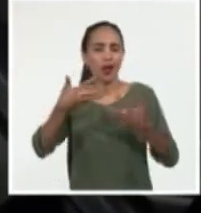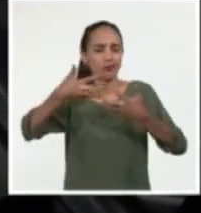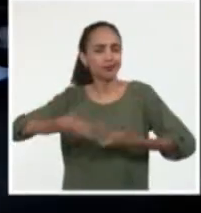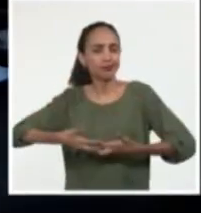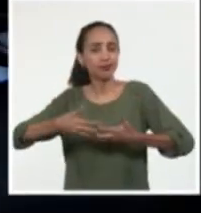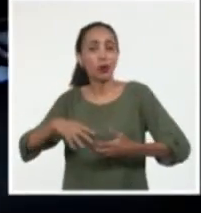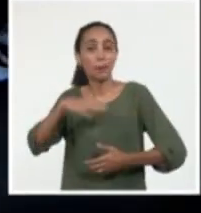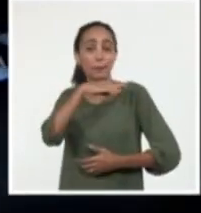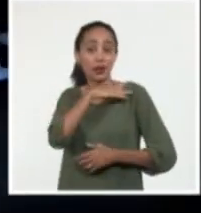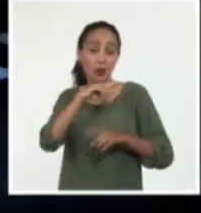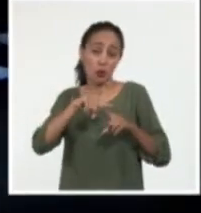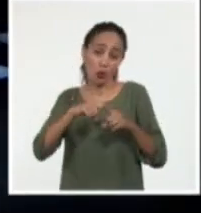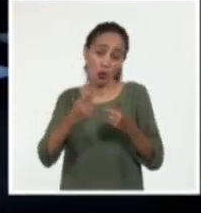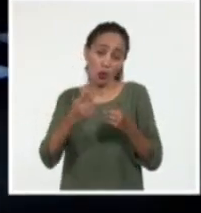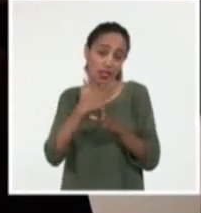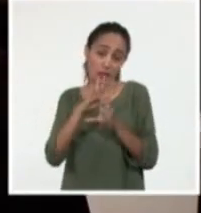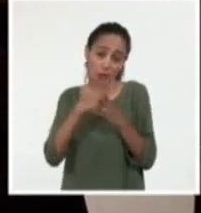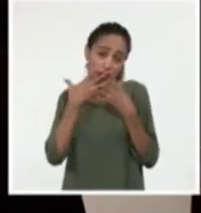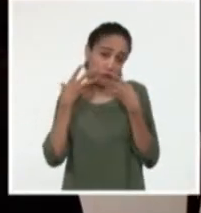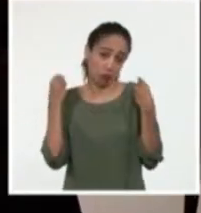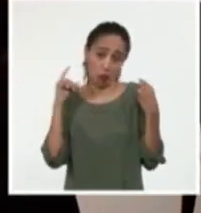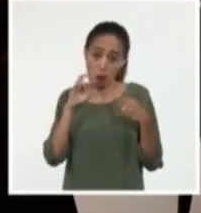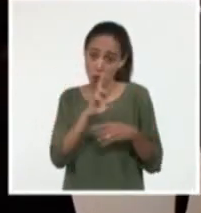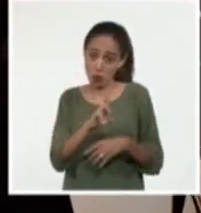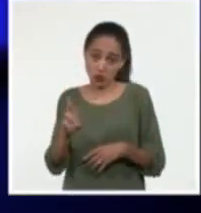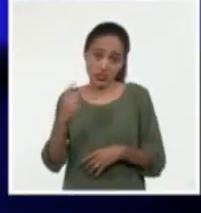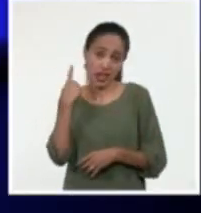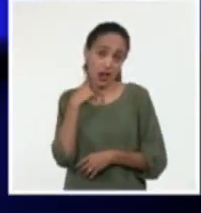la desaparecida Unión Soviética en